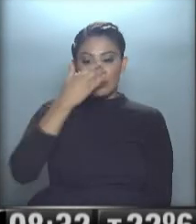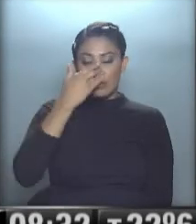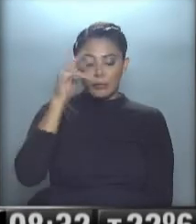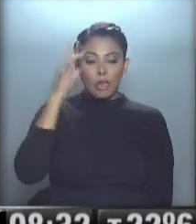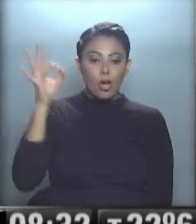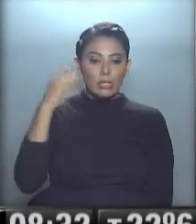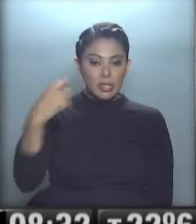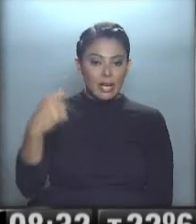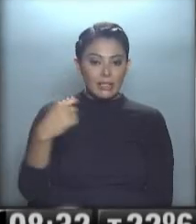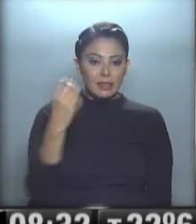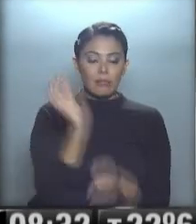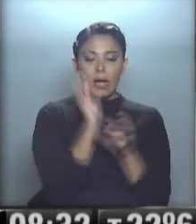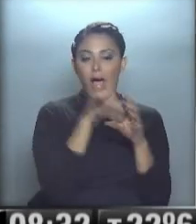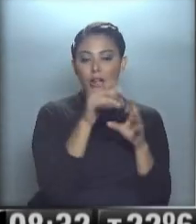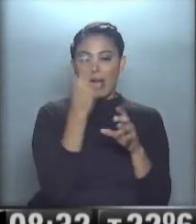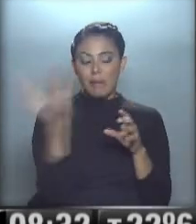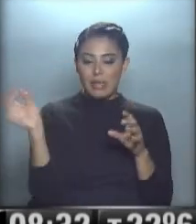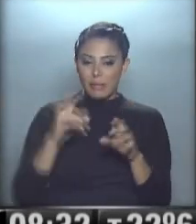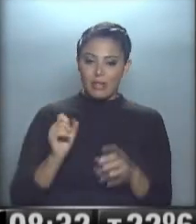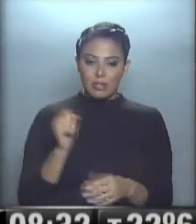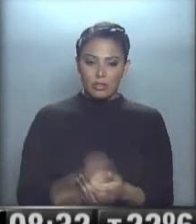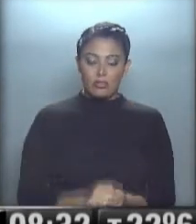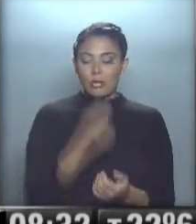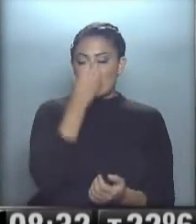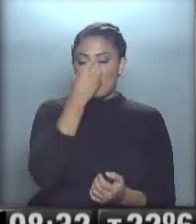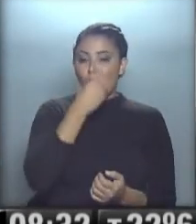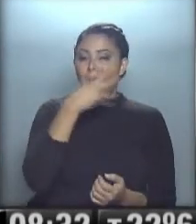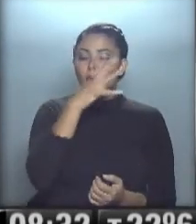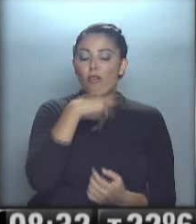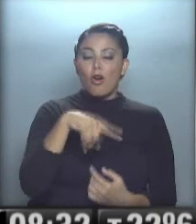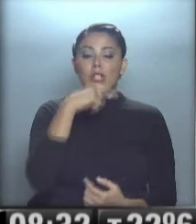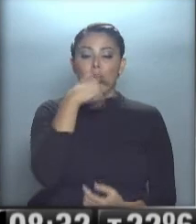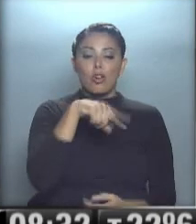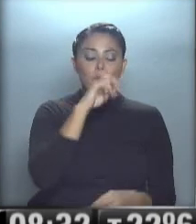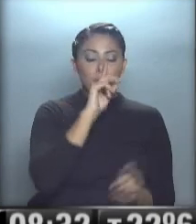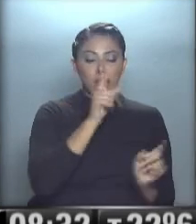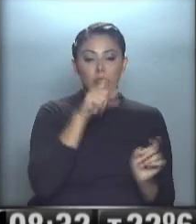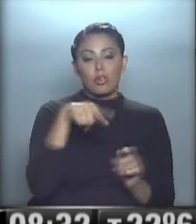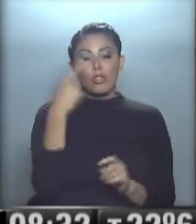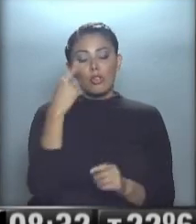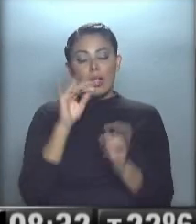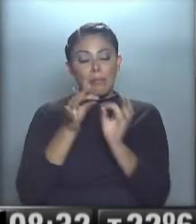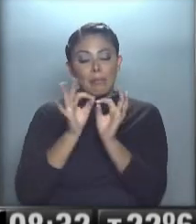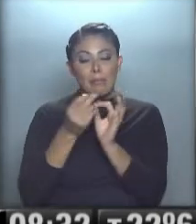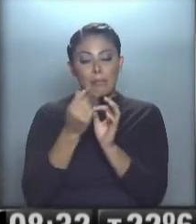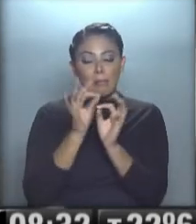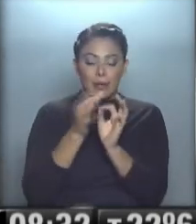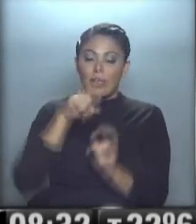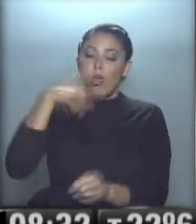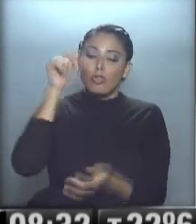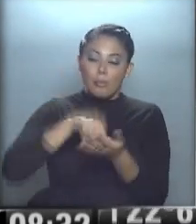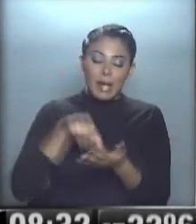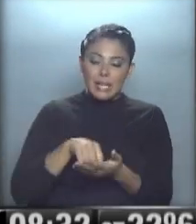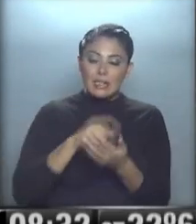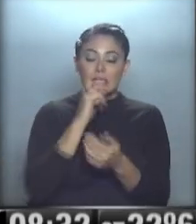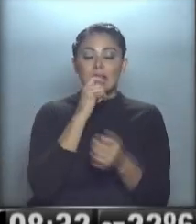20. Entonces, el atesoramiento en cualquiera de sus formas, desde bienes durables hasta moneda extranjera, hasta ahorro en